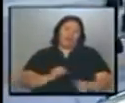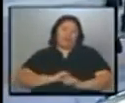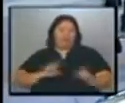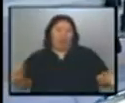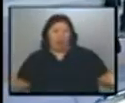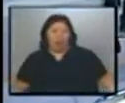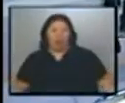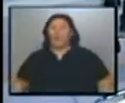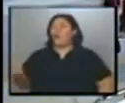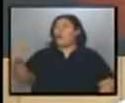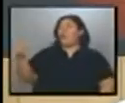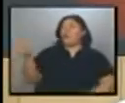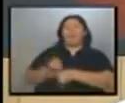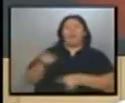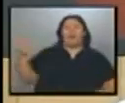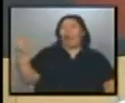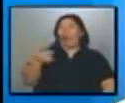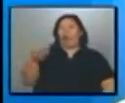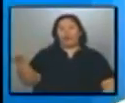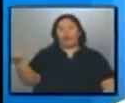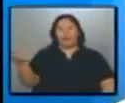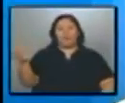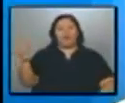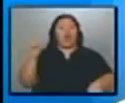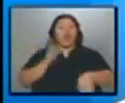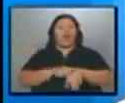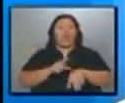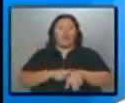todo en contra, Romeo. Bueno, se nos acabó el tiempo.